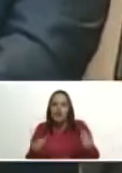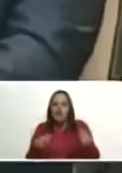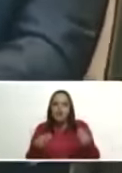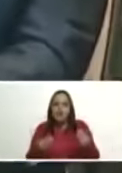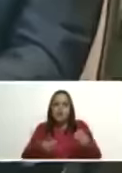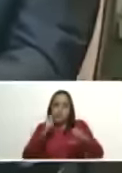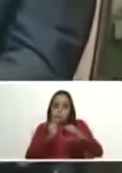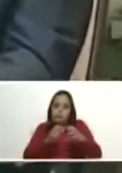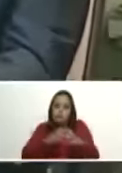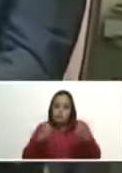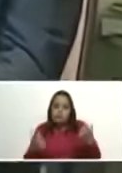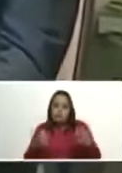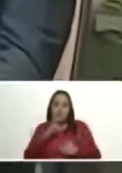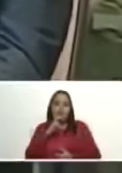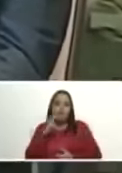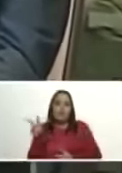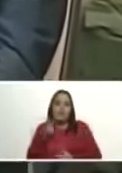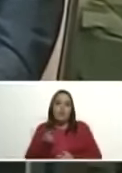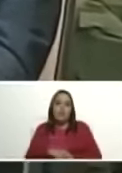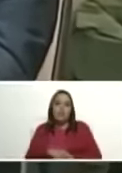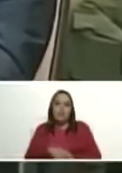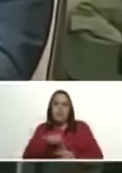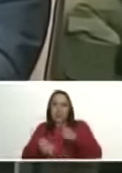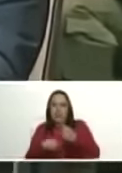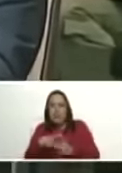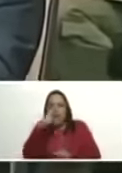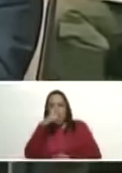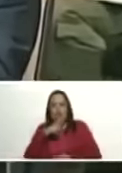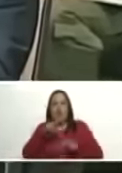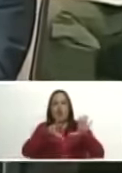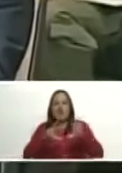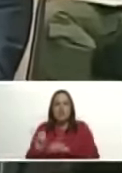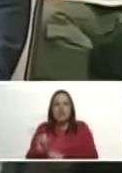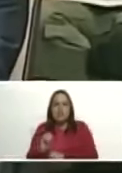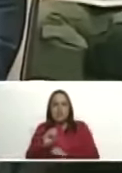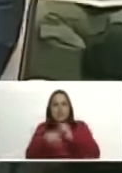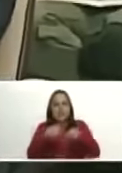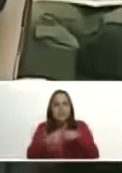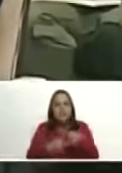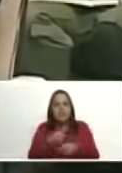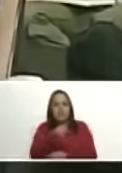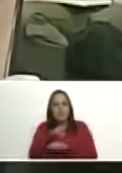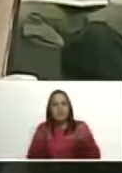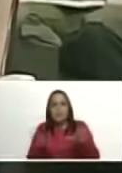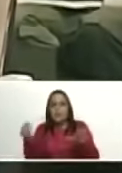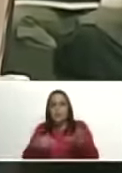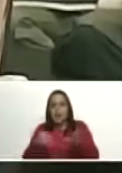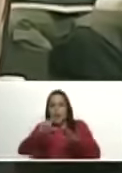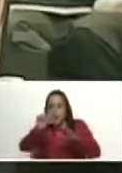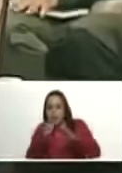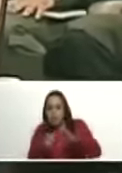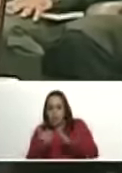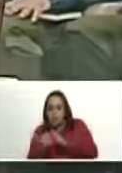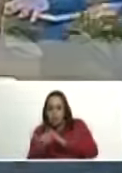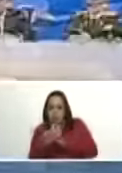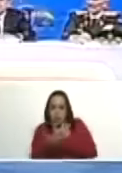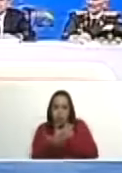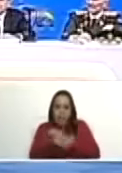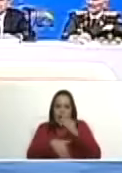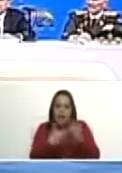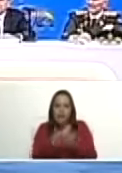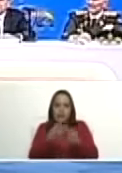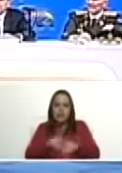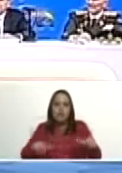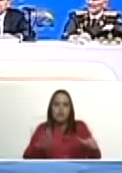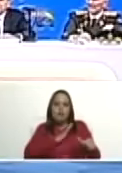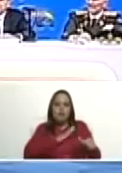aurífera de Venezuela. Y así en los años 80 del siglo XIX ampliaron la línea Chombur hacia el territorio